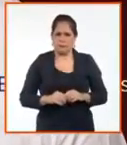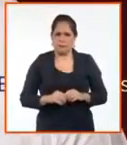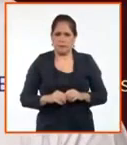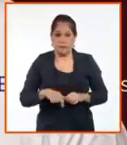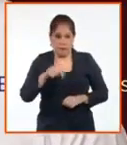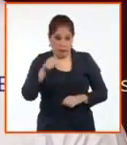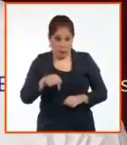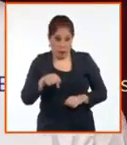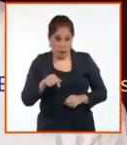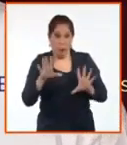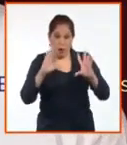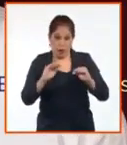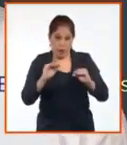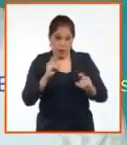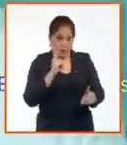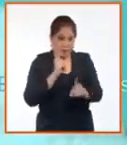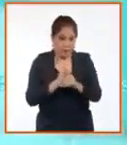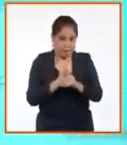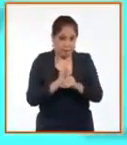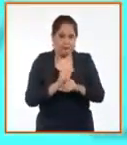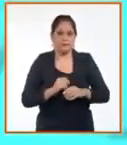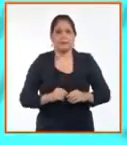manténgase con filo